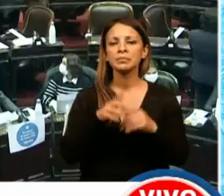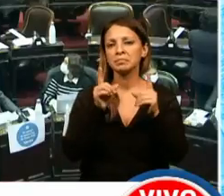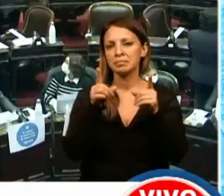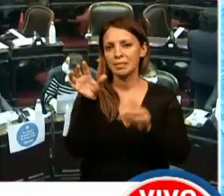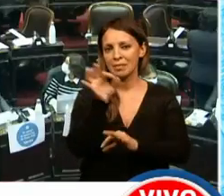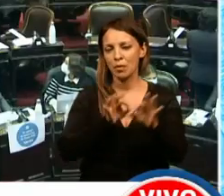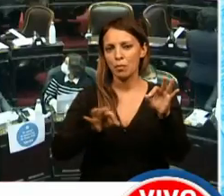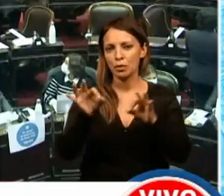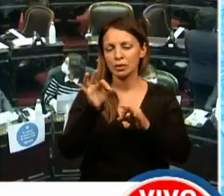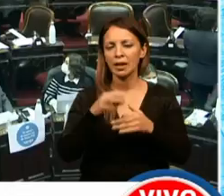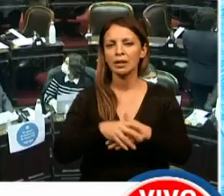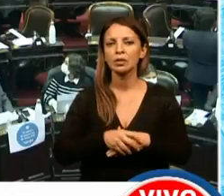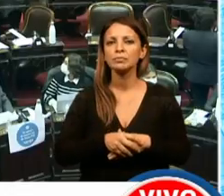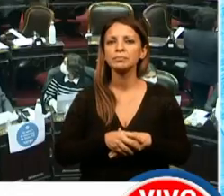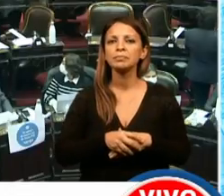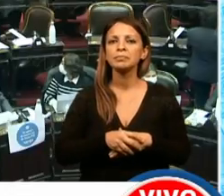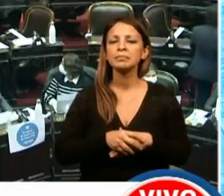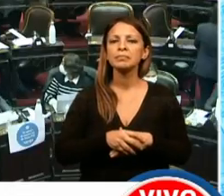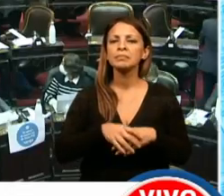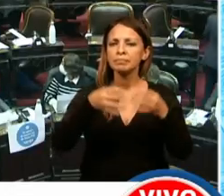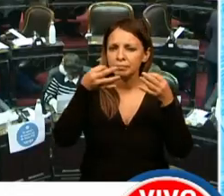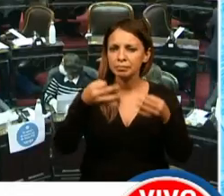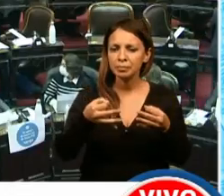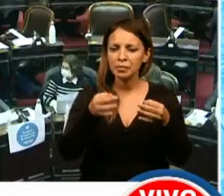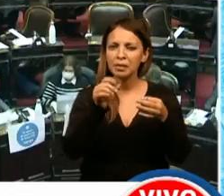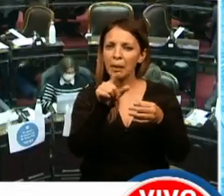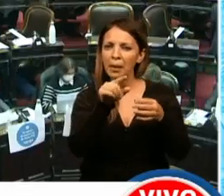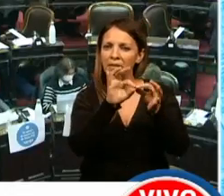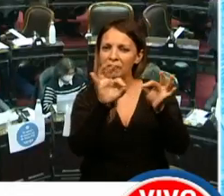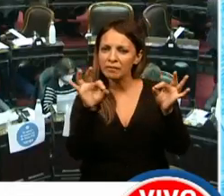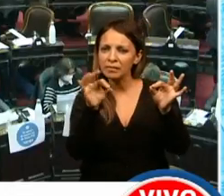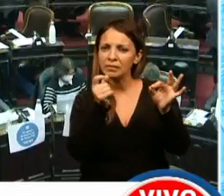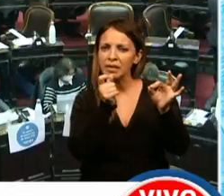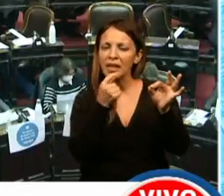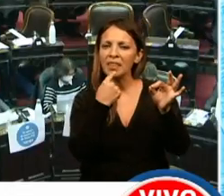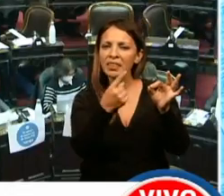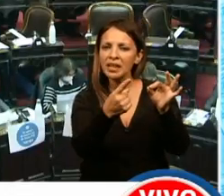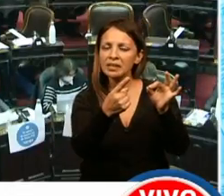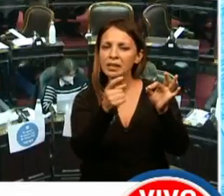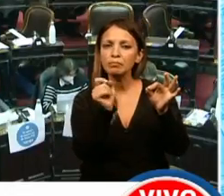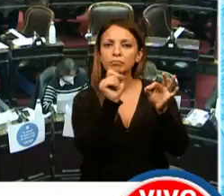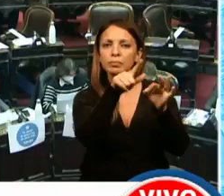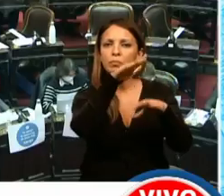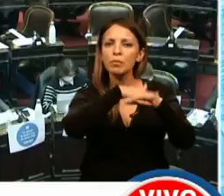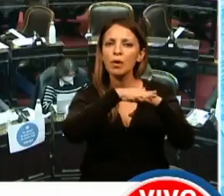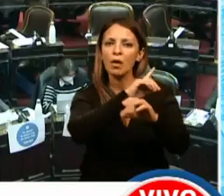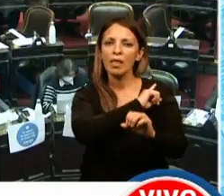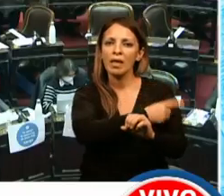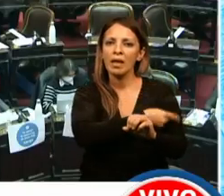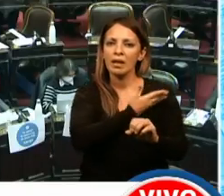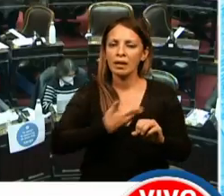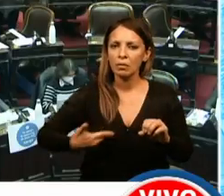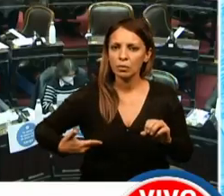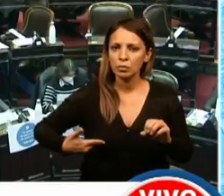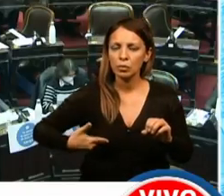estamos tratando específicamente en donde dice se faculta al poder ejecutivo a